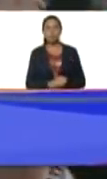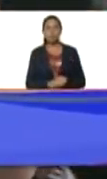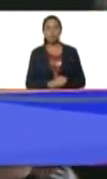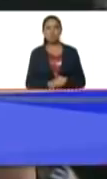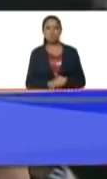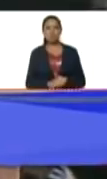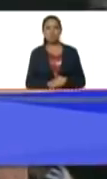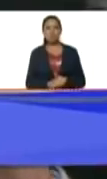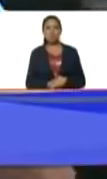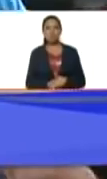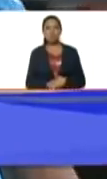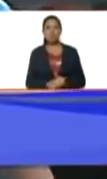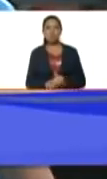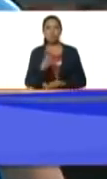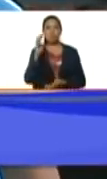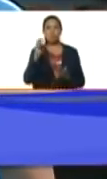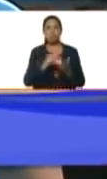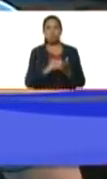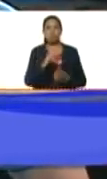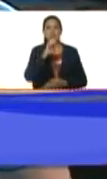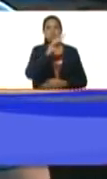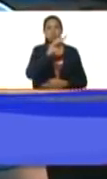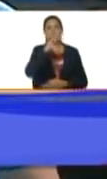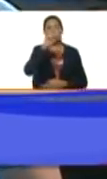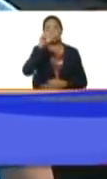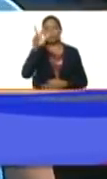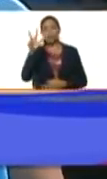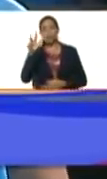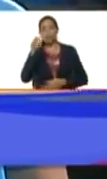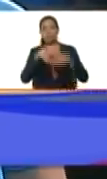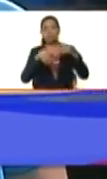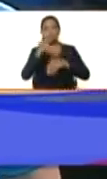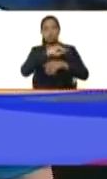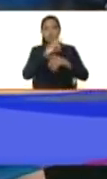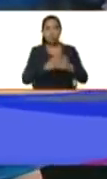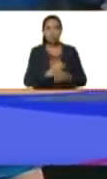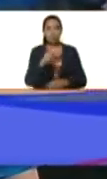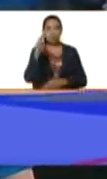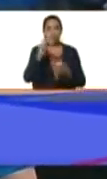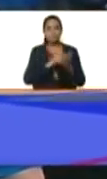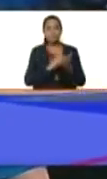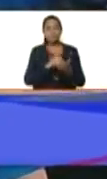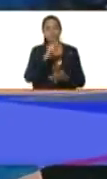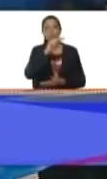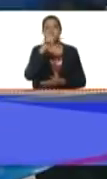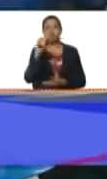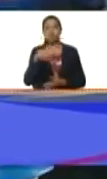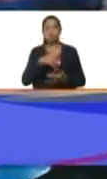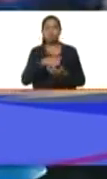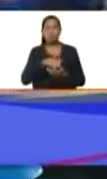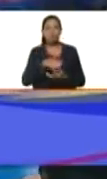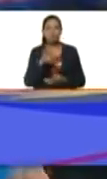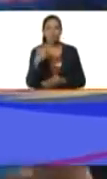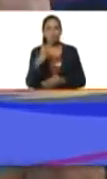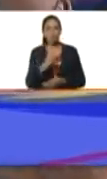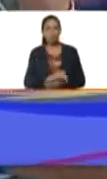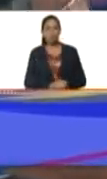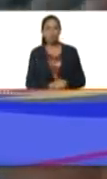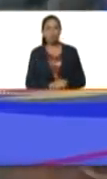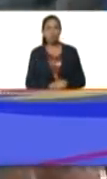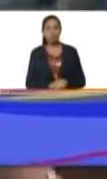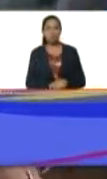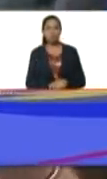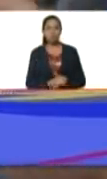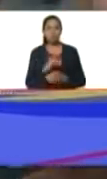4.000, en el cuadrante número 8 tenemos 4.123 votos duros, 1.200 votos blandos aproximadamente, y